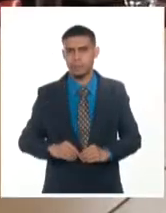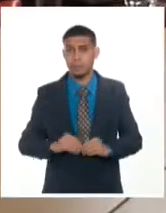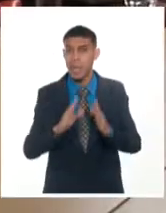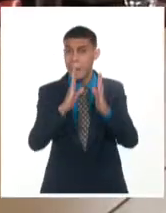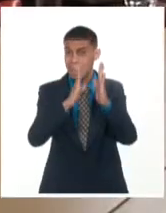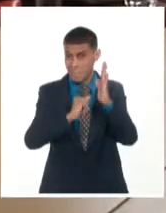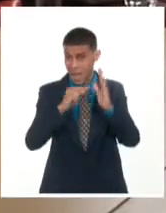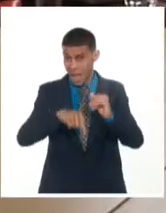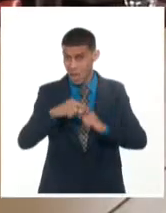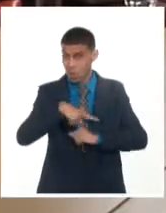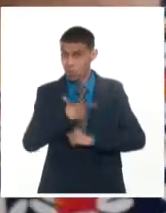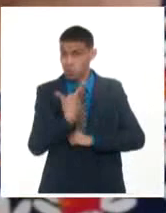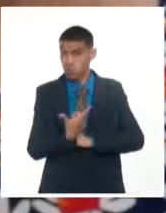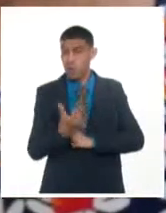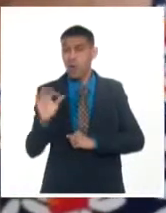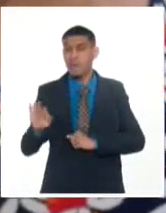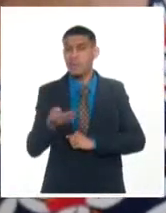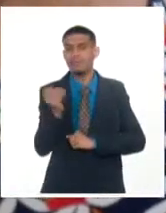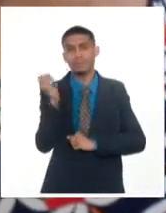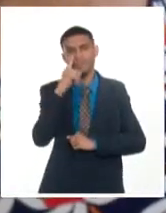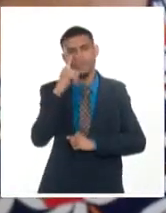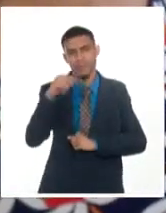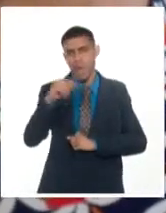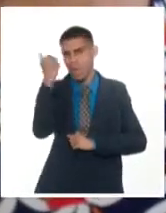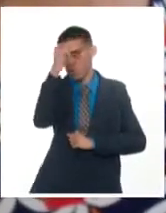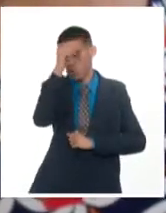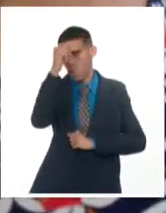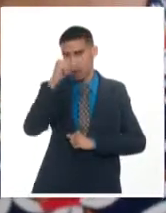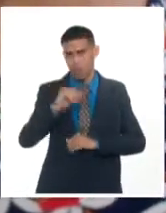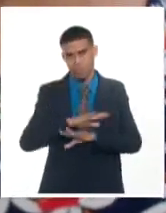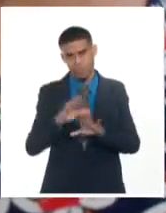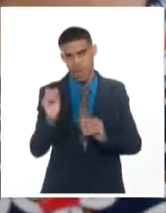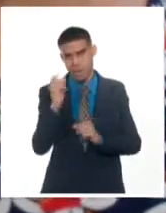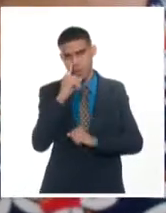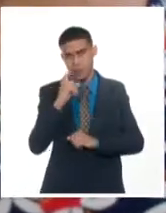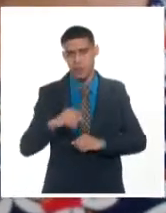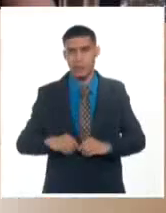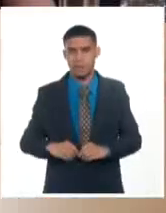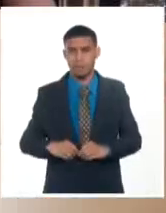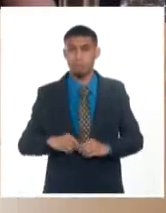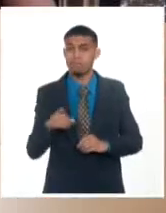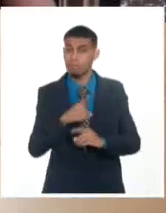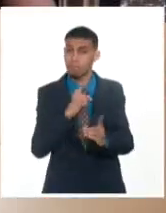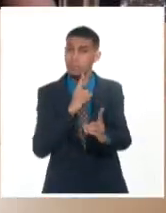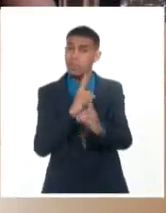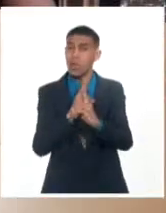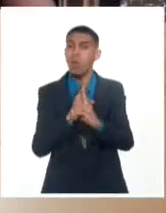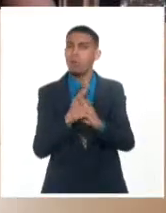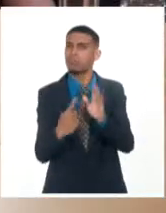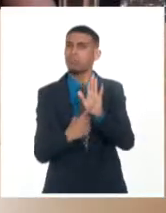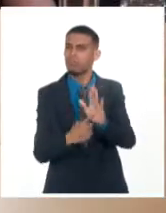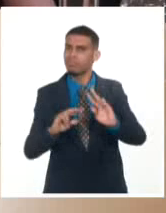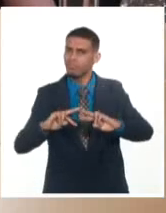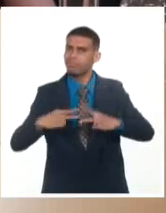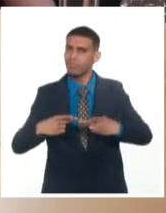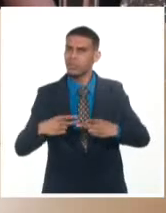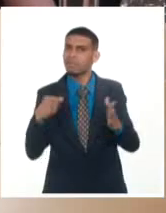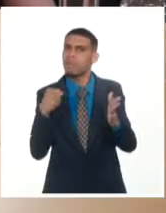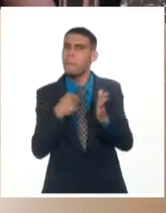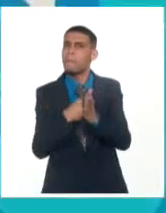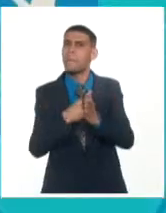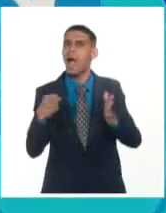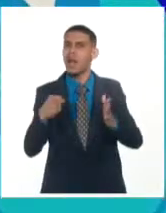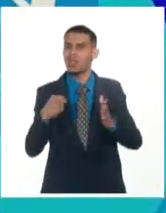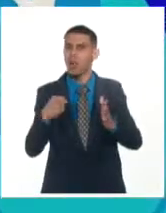Cultura Francesa finalizará este domingo su 7ª edición, una cita que demostró una vez más el impacto de las